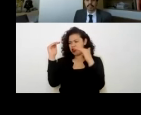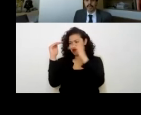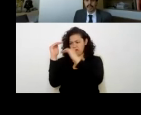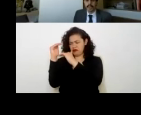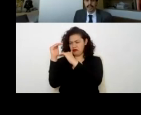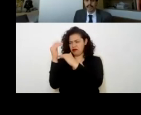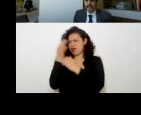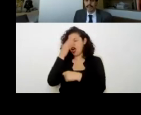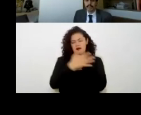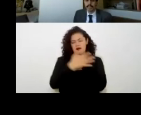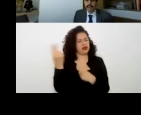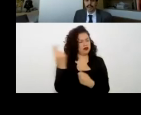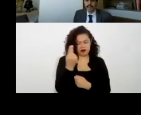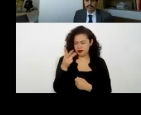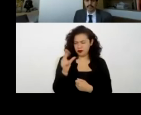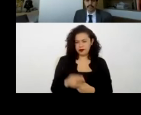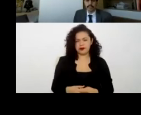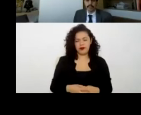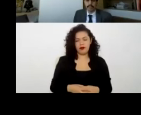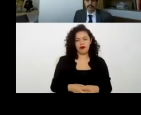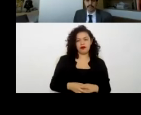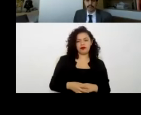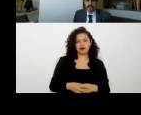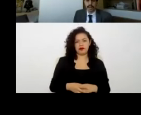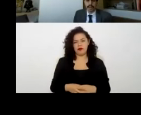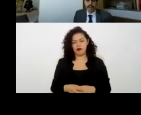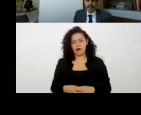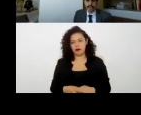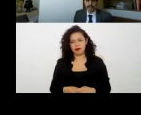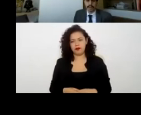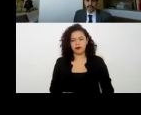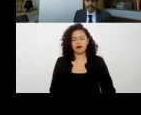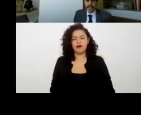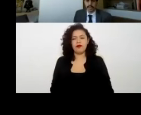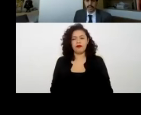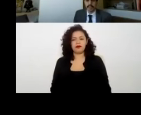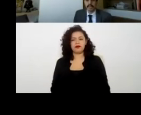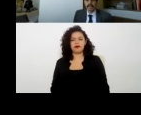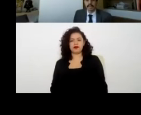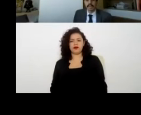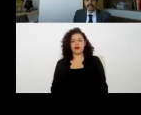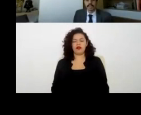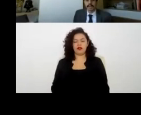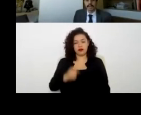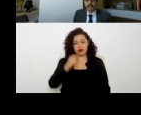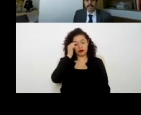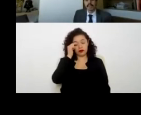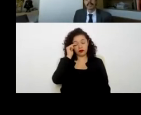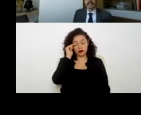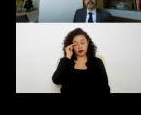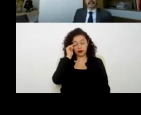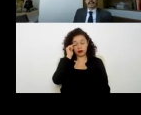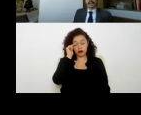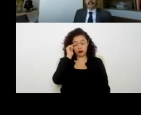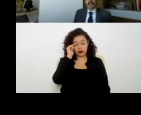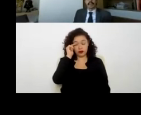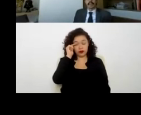¿Se puede representar la declaración cero si no rebasa en el umbral, aunque no tenga integrado el expediente? Si rebasa.